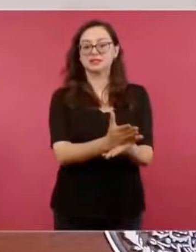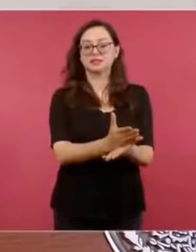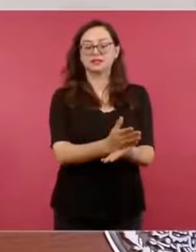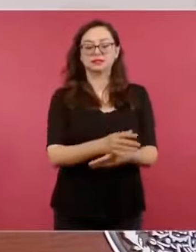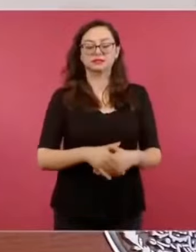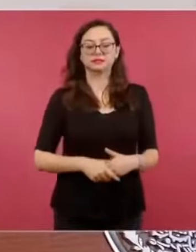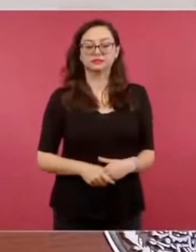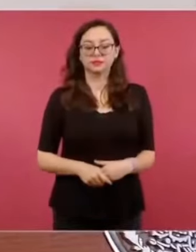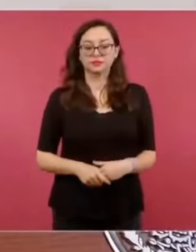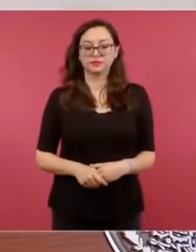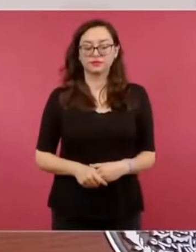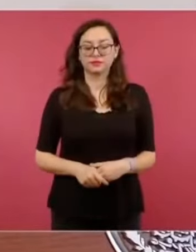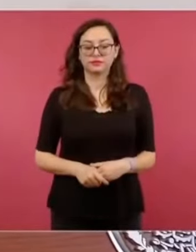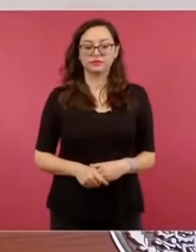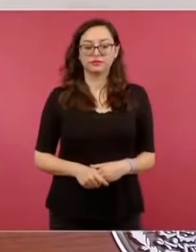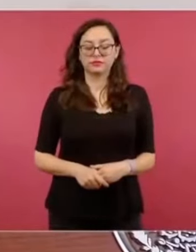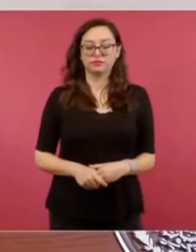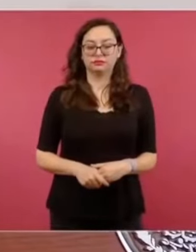que además